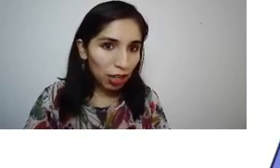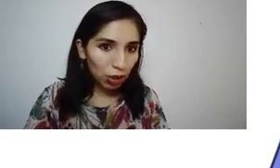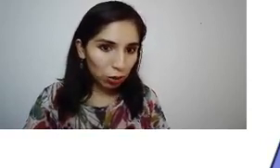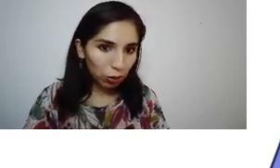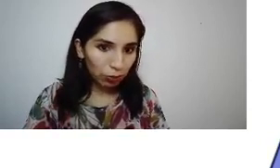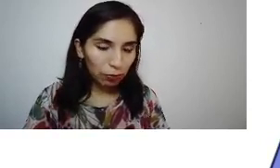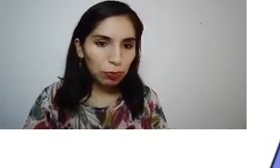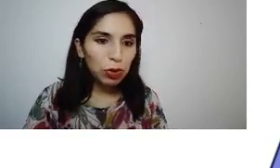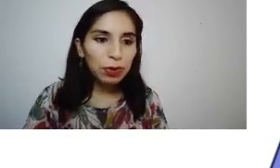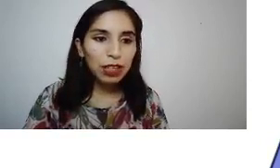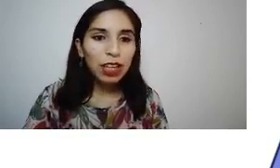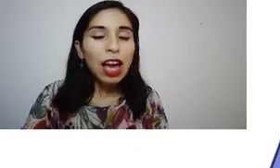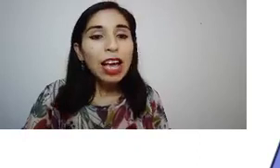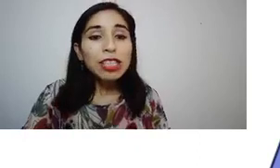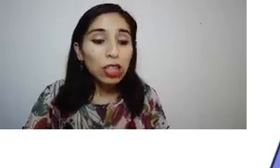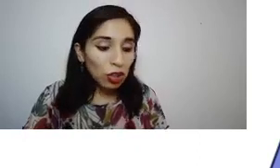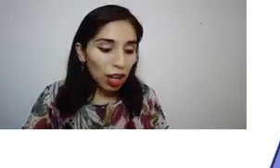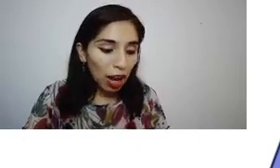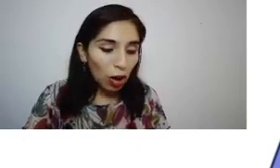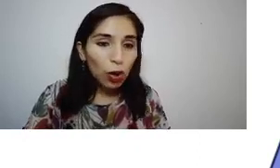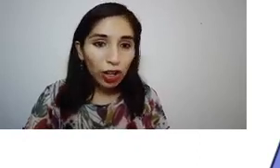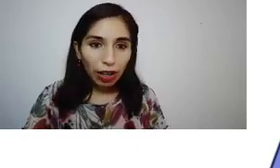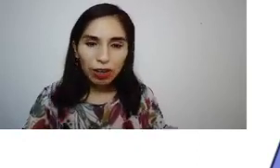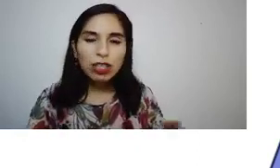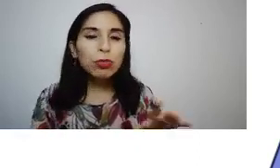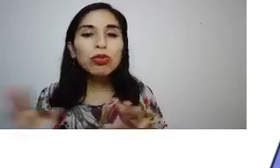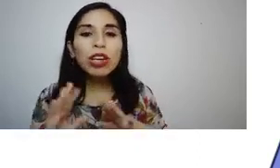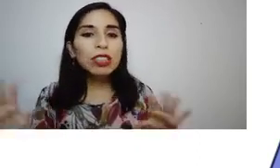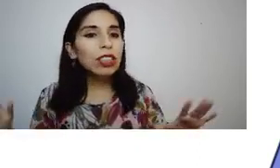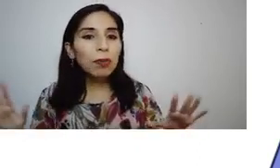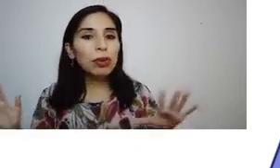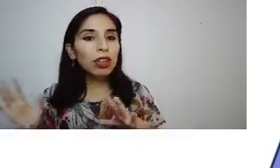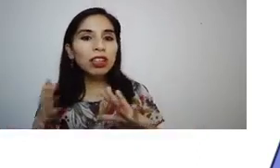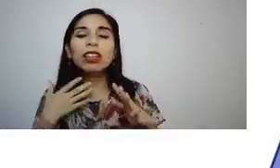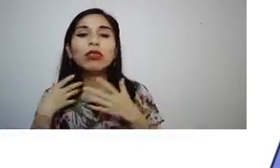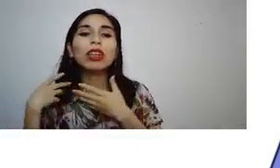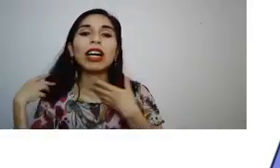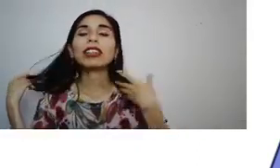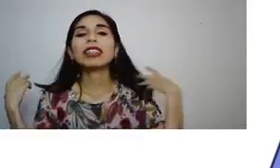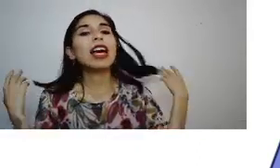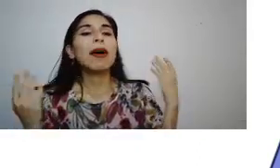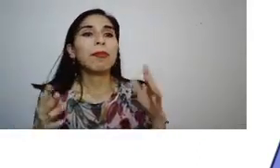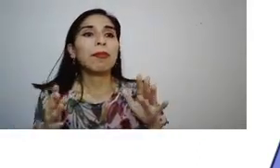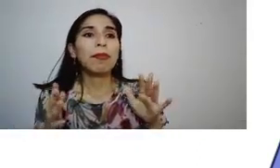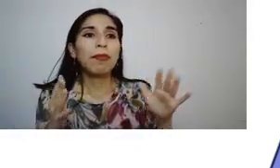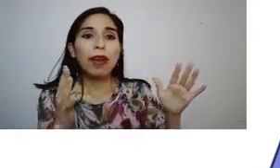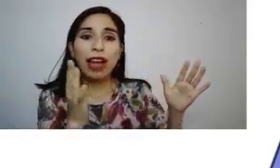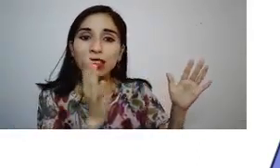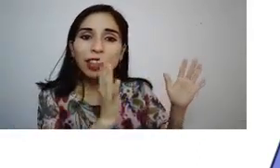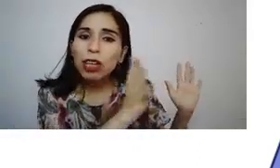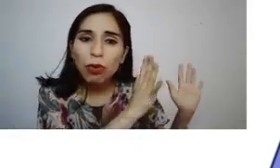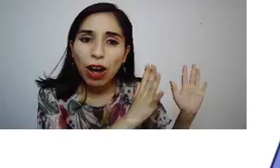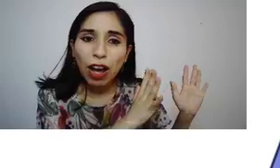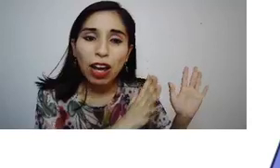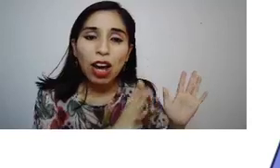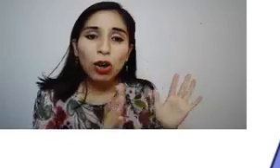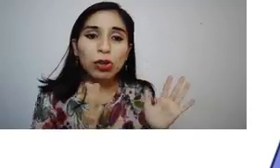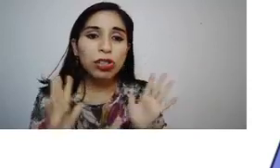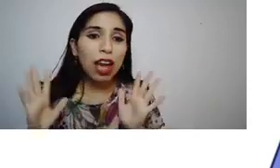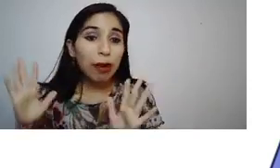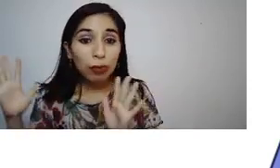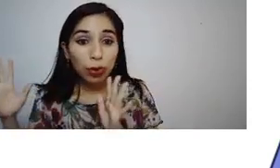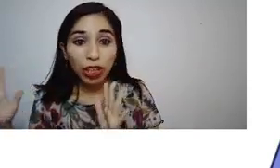es el icono muy bien señora olga es muy fácil de poder identificar sea antigua